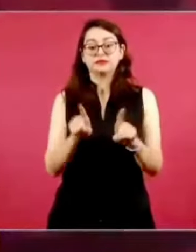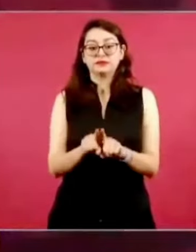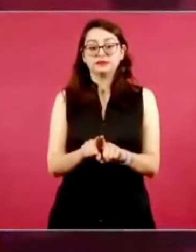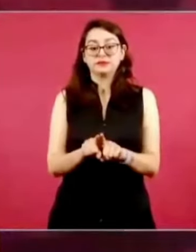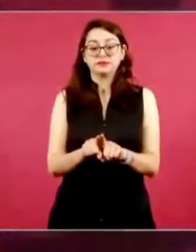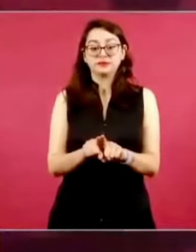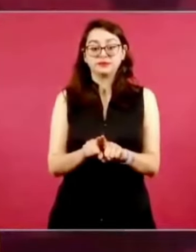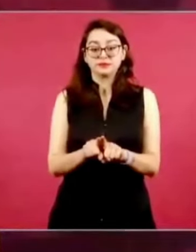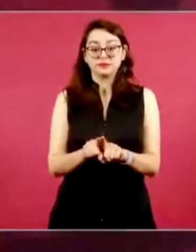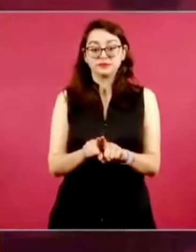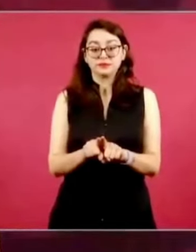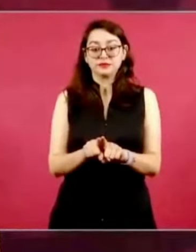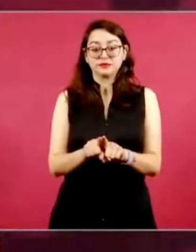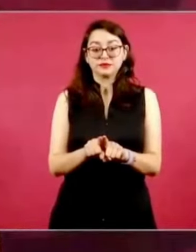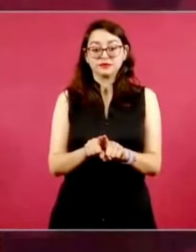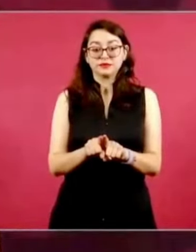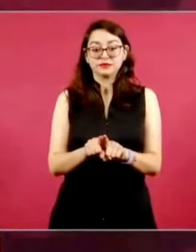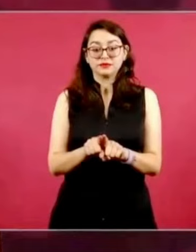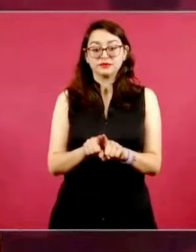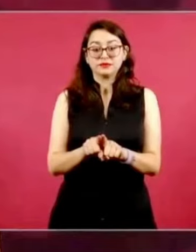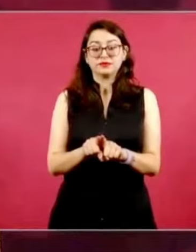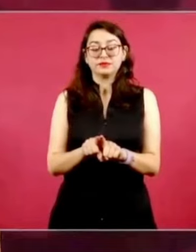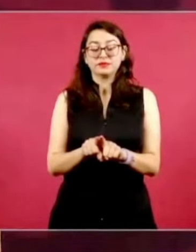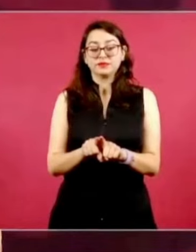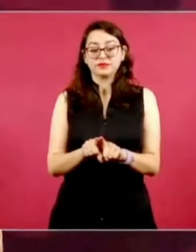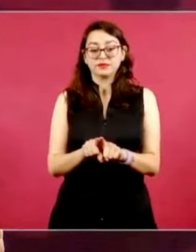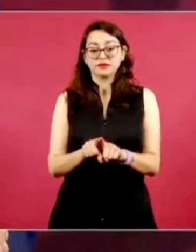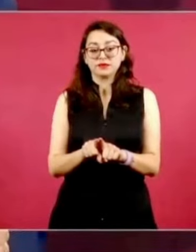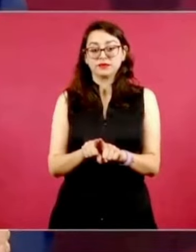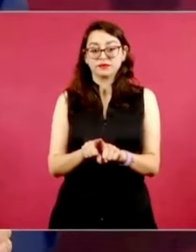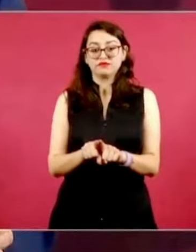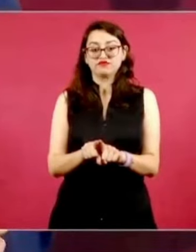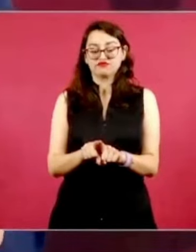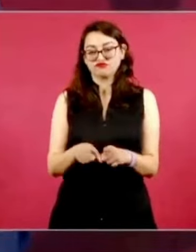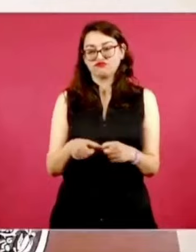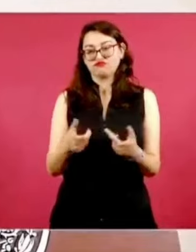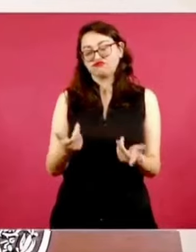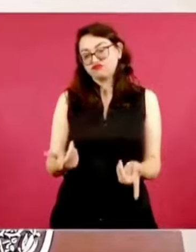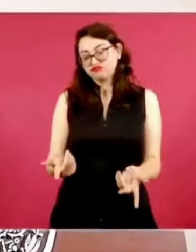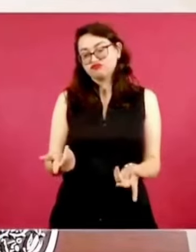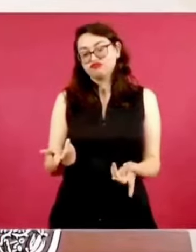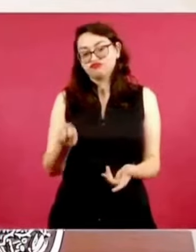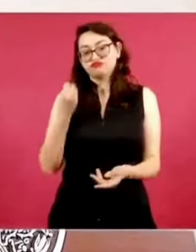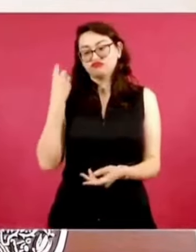también para no hacerlas tan